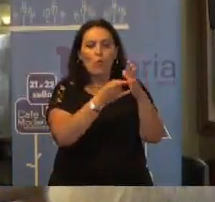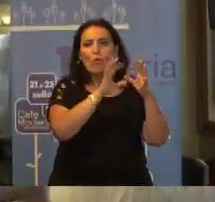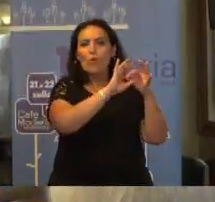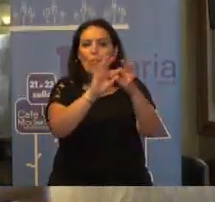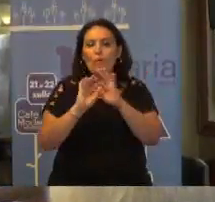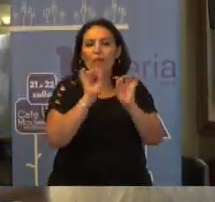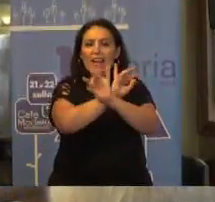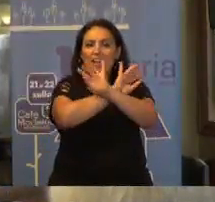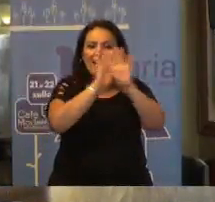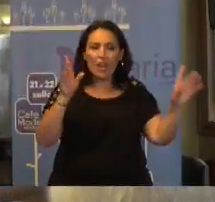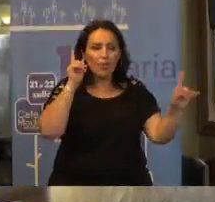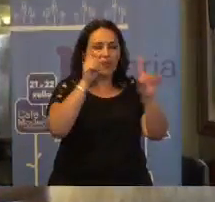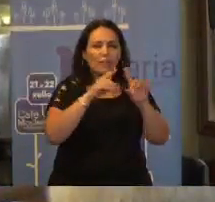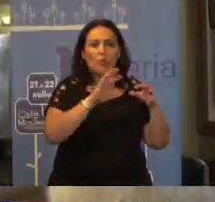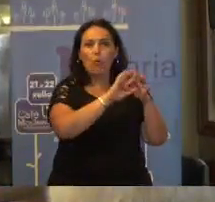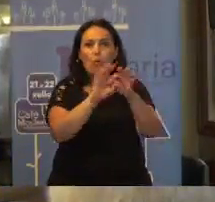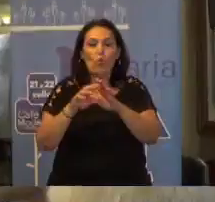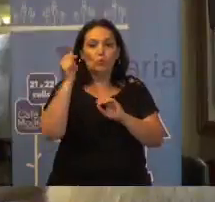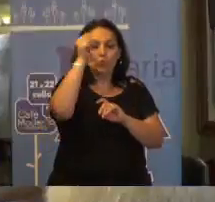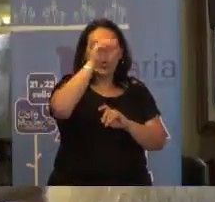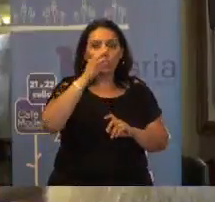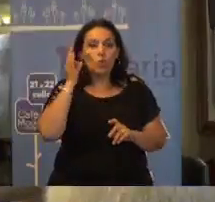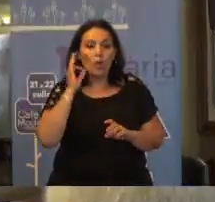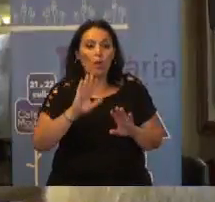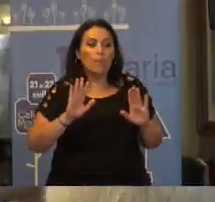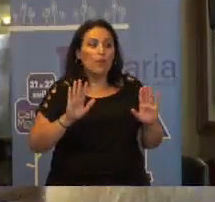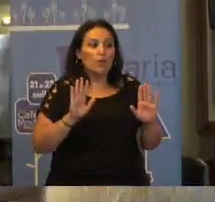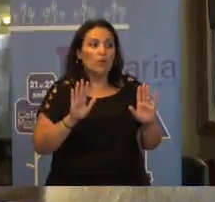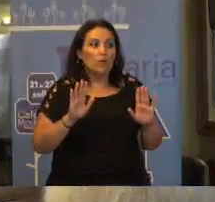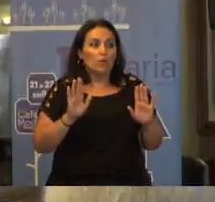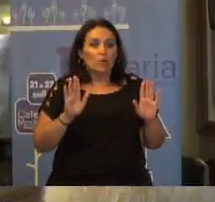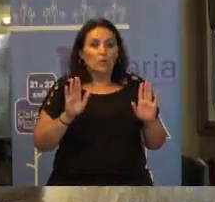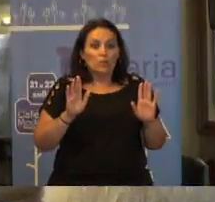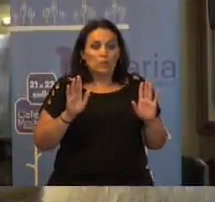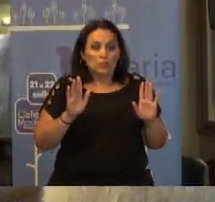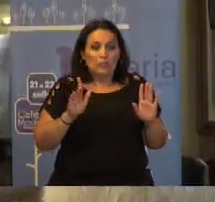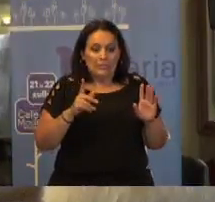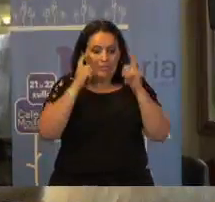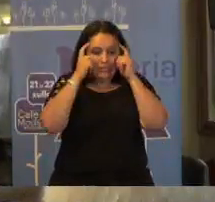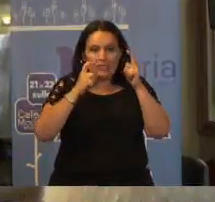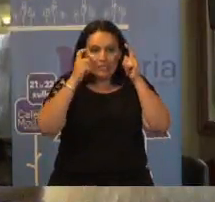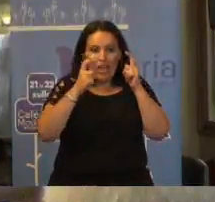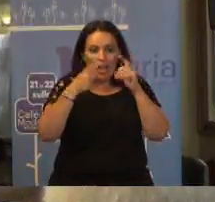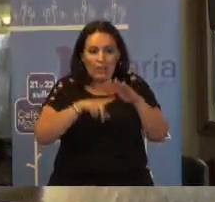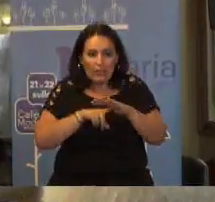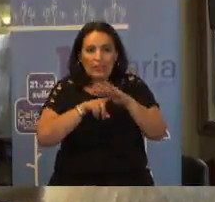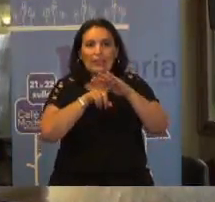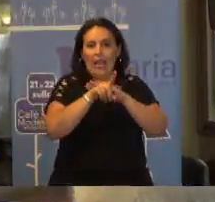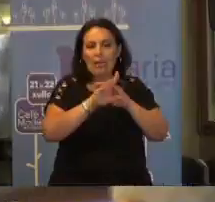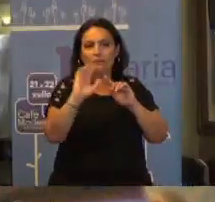claro para todos, para todas, e que aí realmente poidamos conseguir avances, non? É dicir, poidamos conseguir